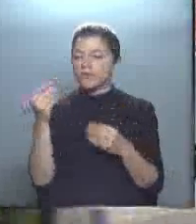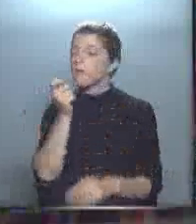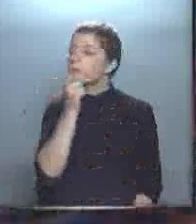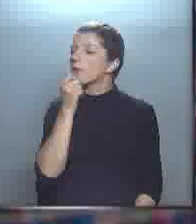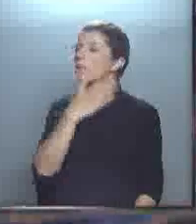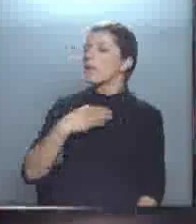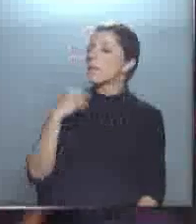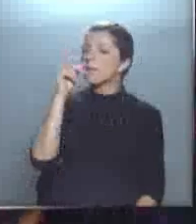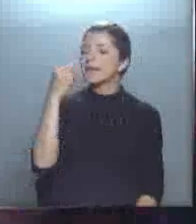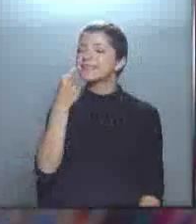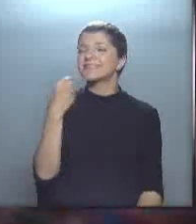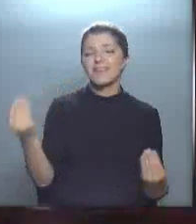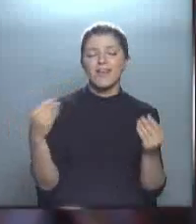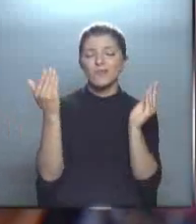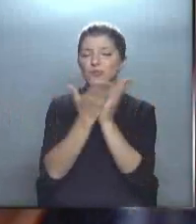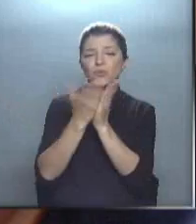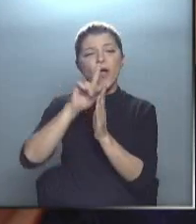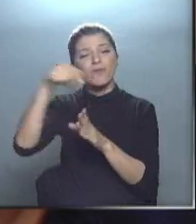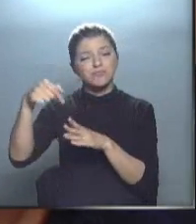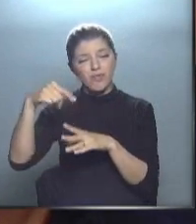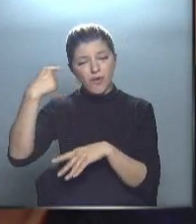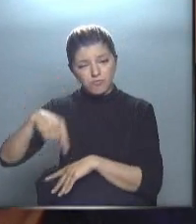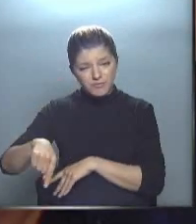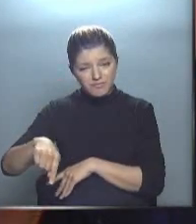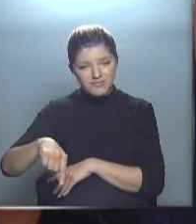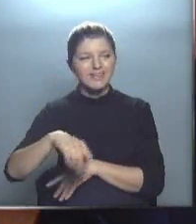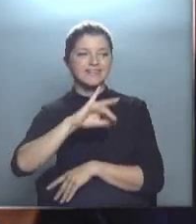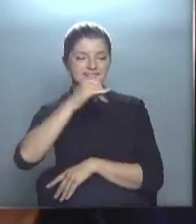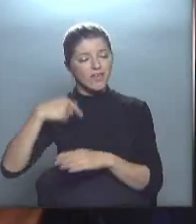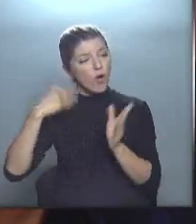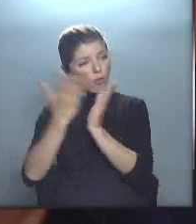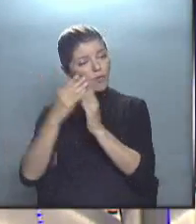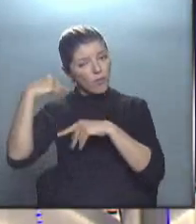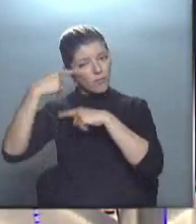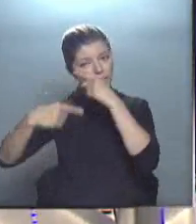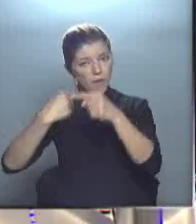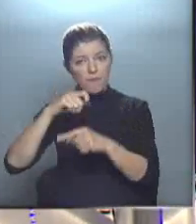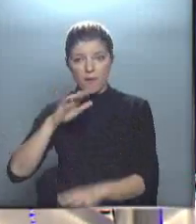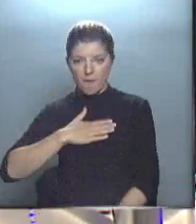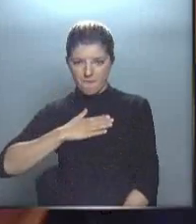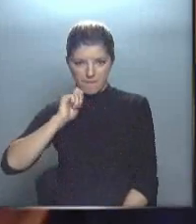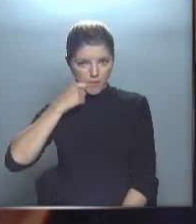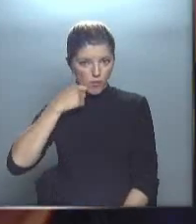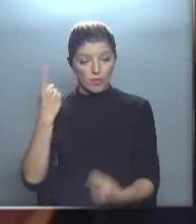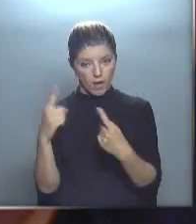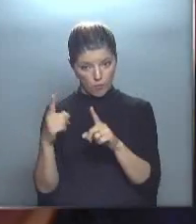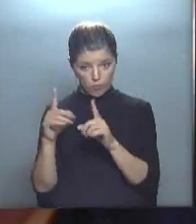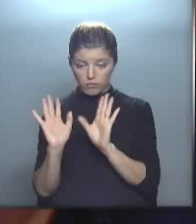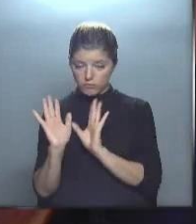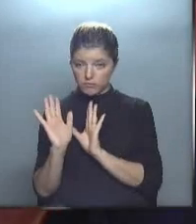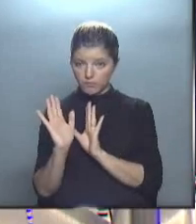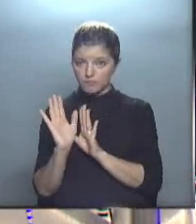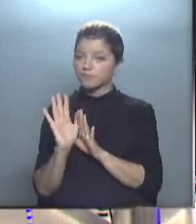dicen? No, buscate una carrera. ¿Qué sí, te dicen? Digamos, quieren que siga estudiando, pero a mí me gusta mucho la música. Ajá. Y